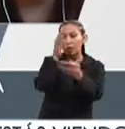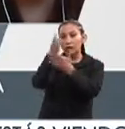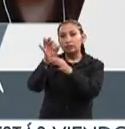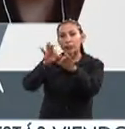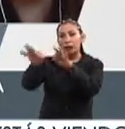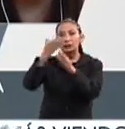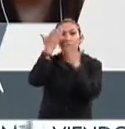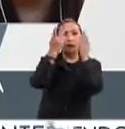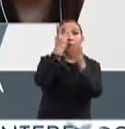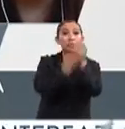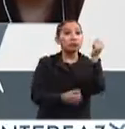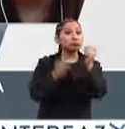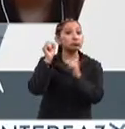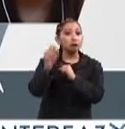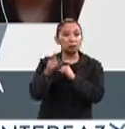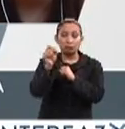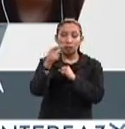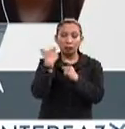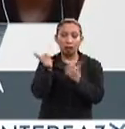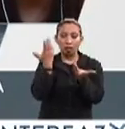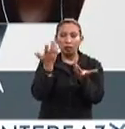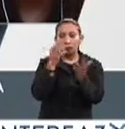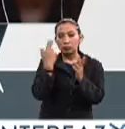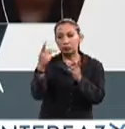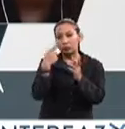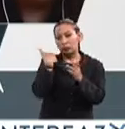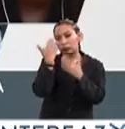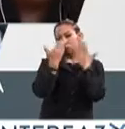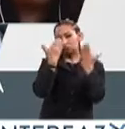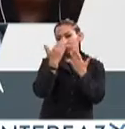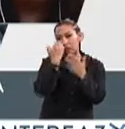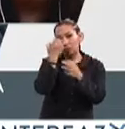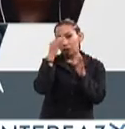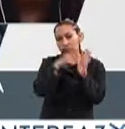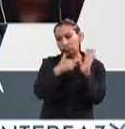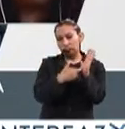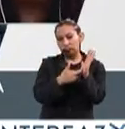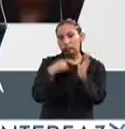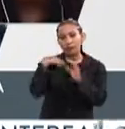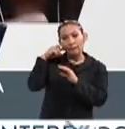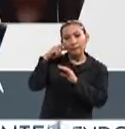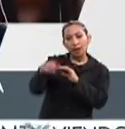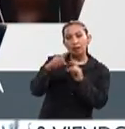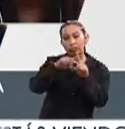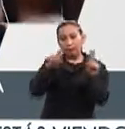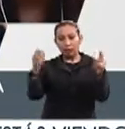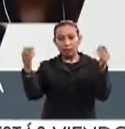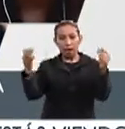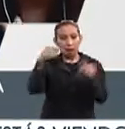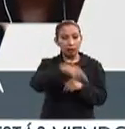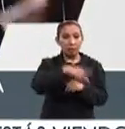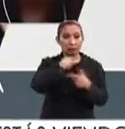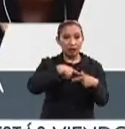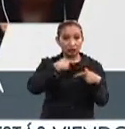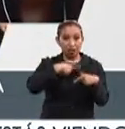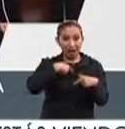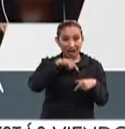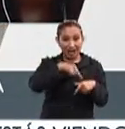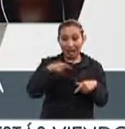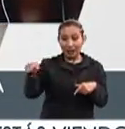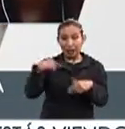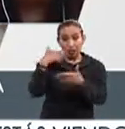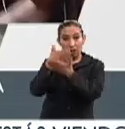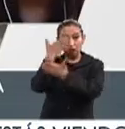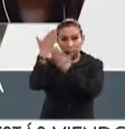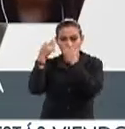trabajaba y estudiaba al mismo tiempo, era parte de la currícula. Entonces, ahí puedes ver las diferencias que hay entre las personas que estamos ahí nada